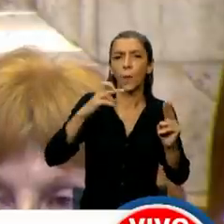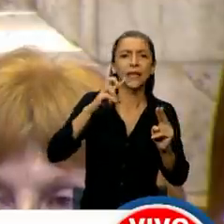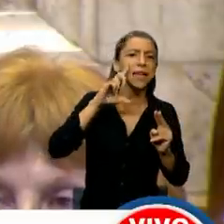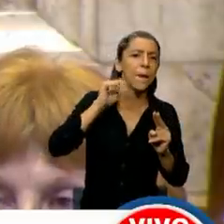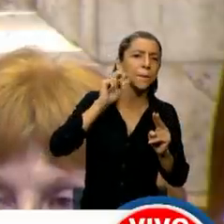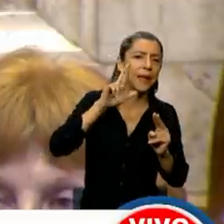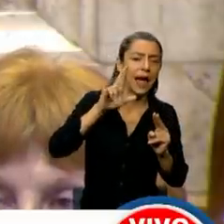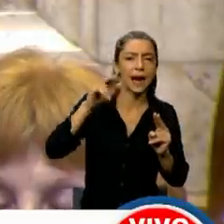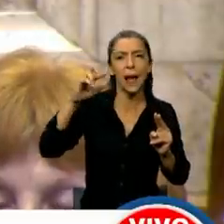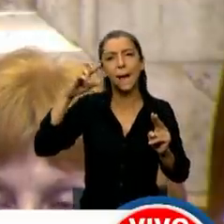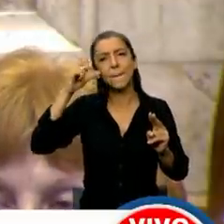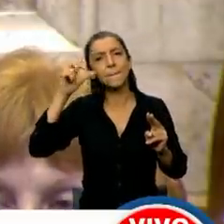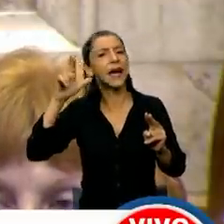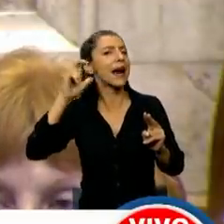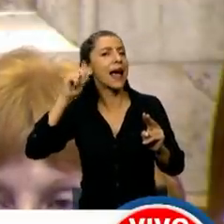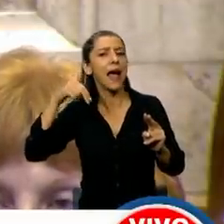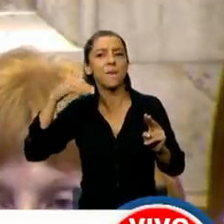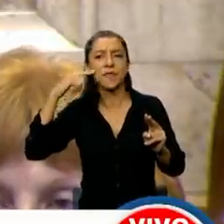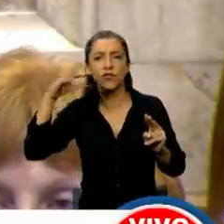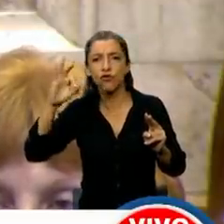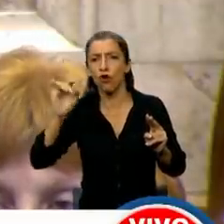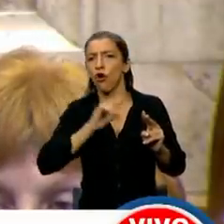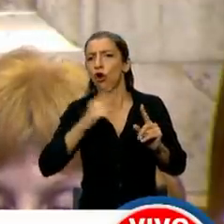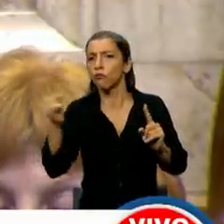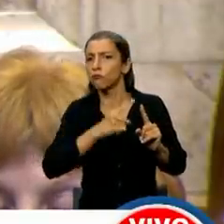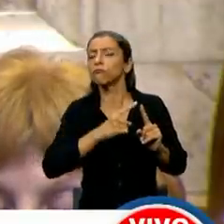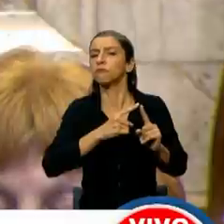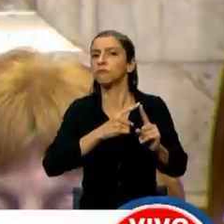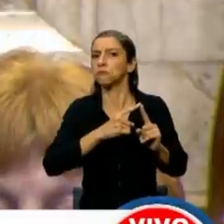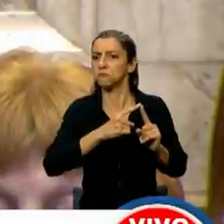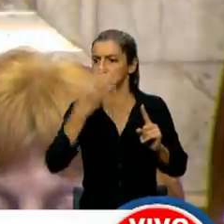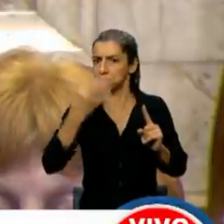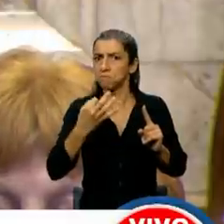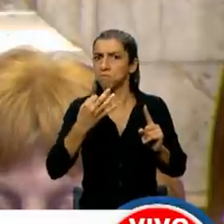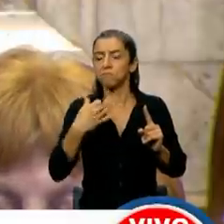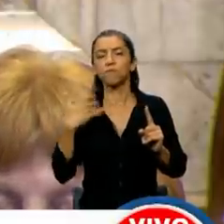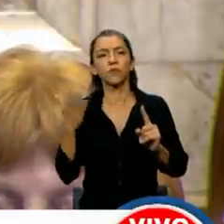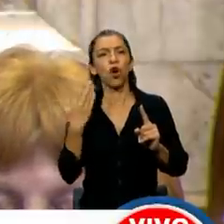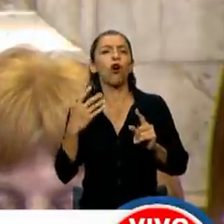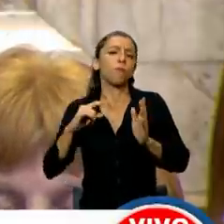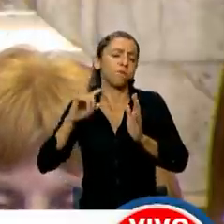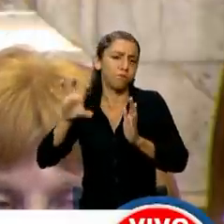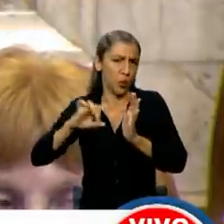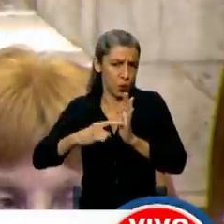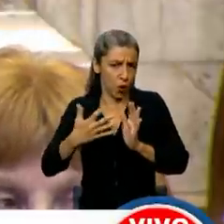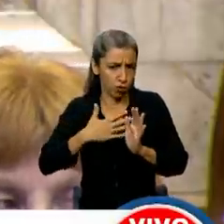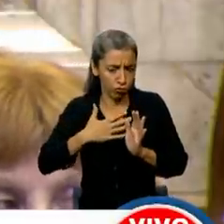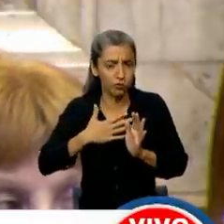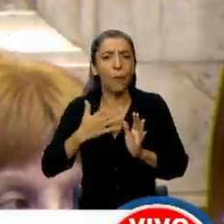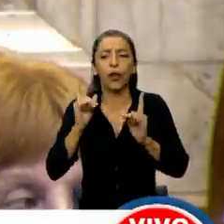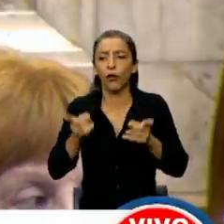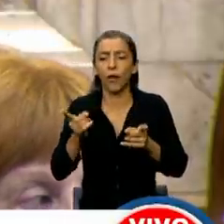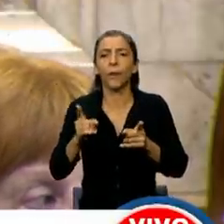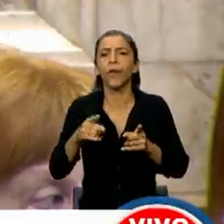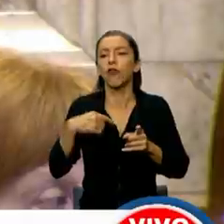tiempo deseando y queriendo toda una región no solamente la provincia de buenos aires sino señor presidente de